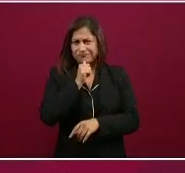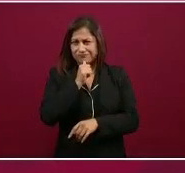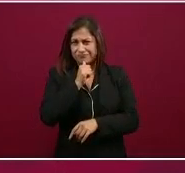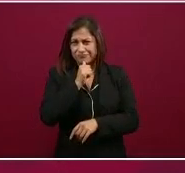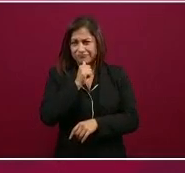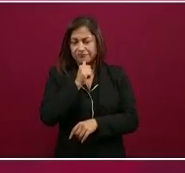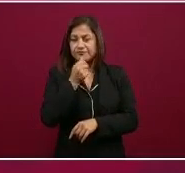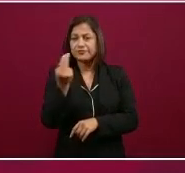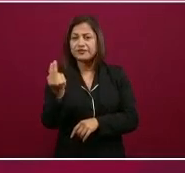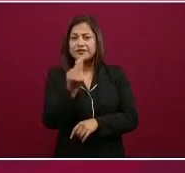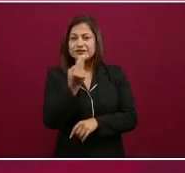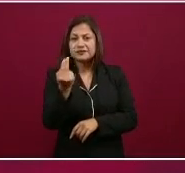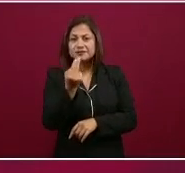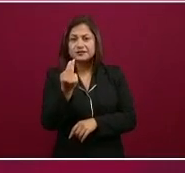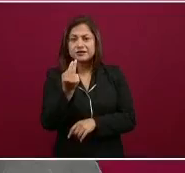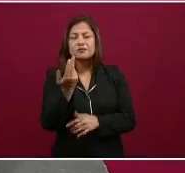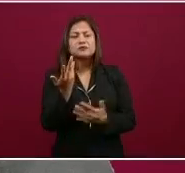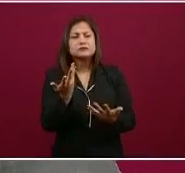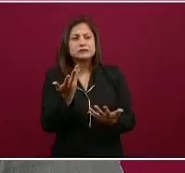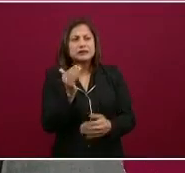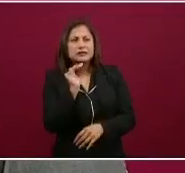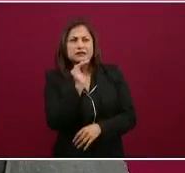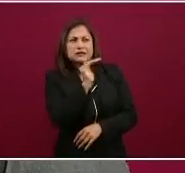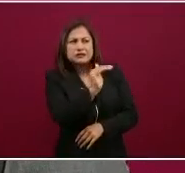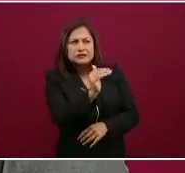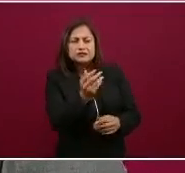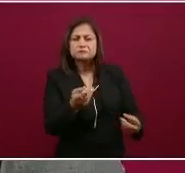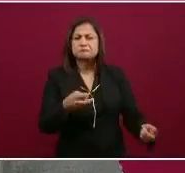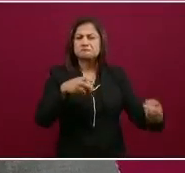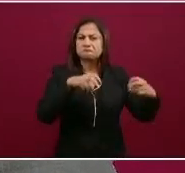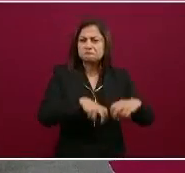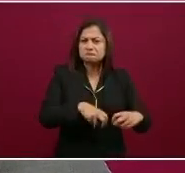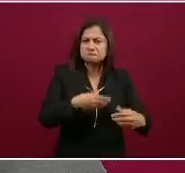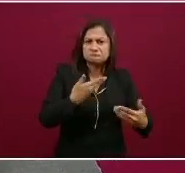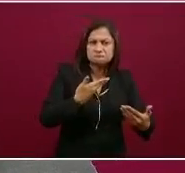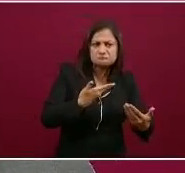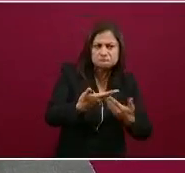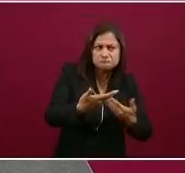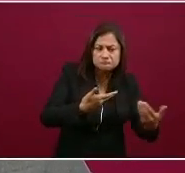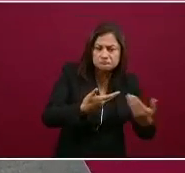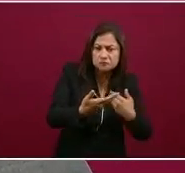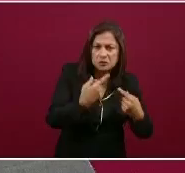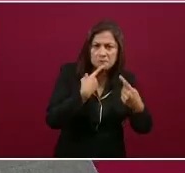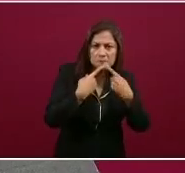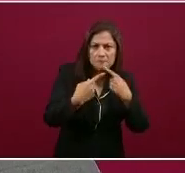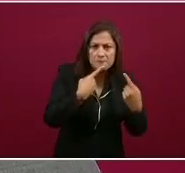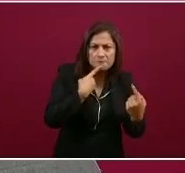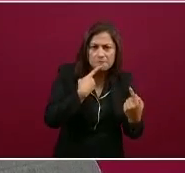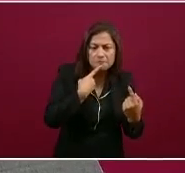Tenemos que buscar el diálogo, la política, entre otras cosas, también lo digo en la carta,